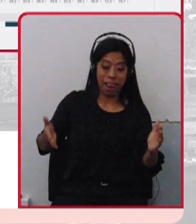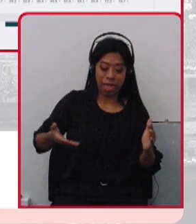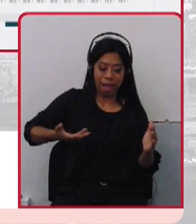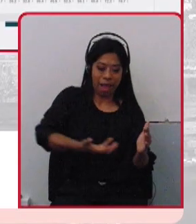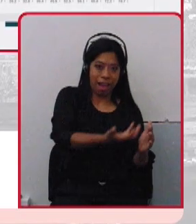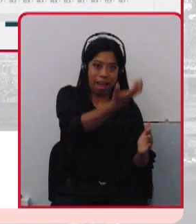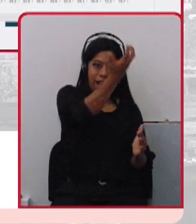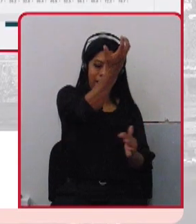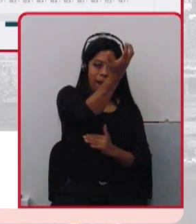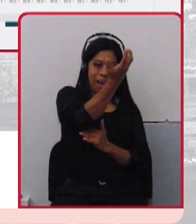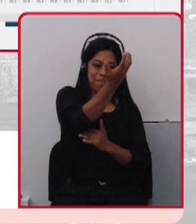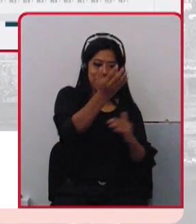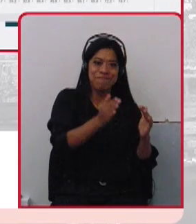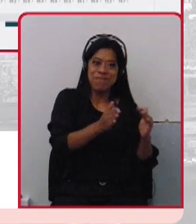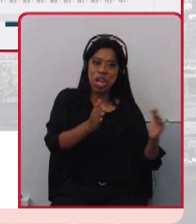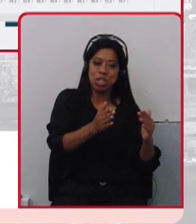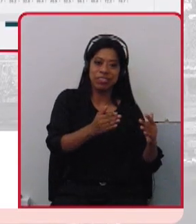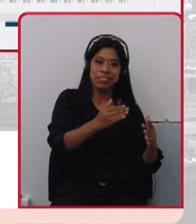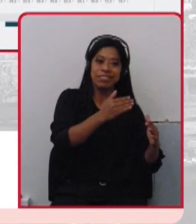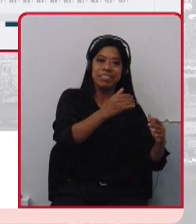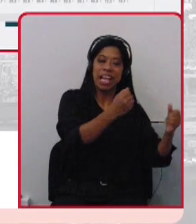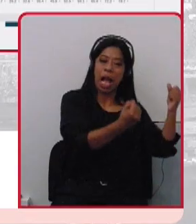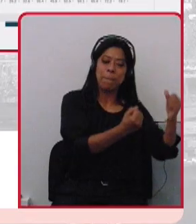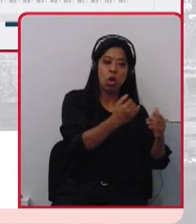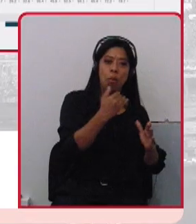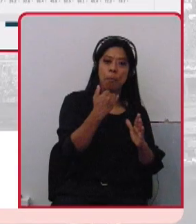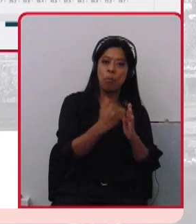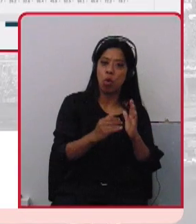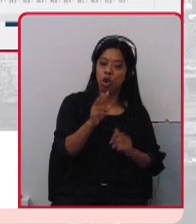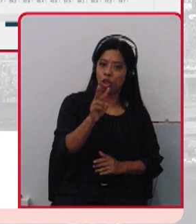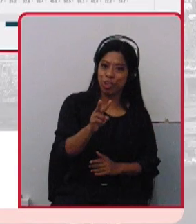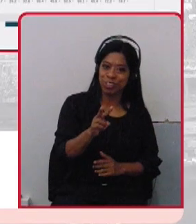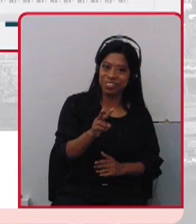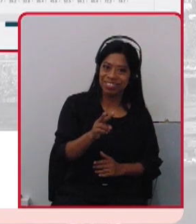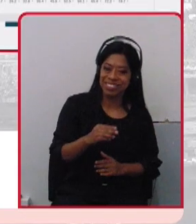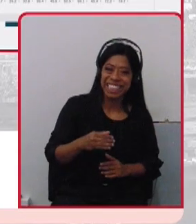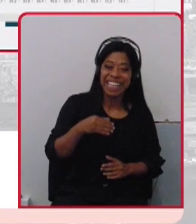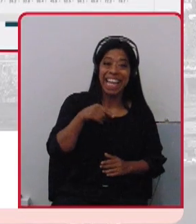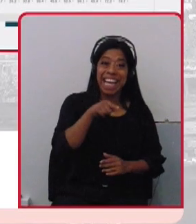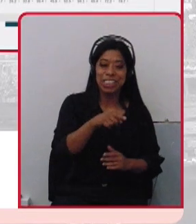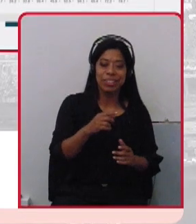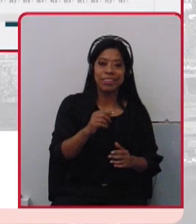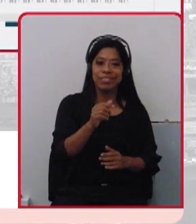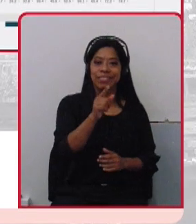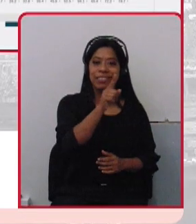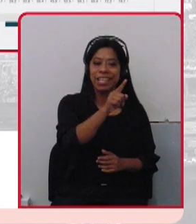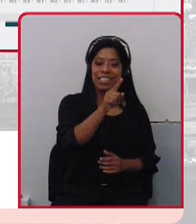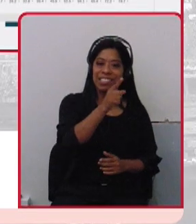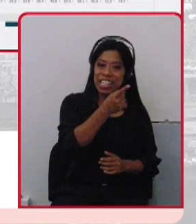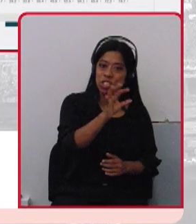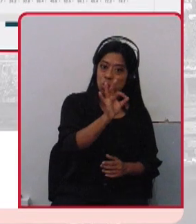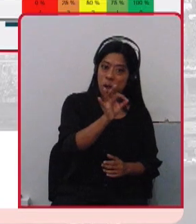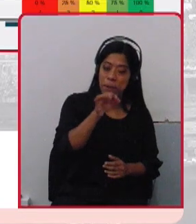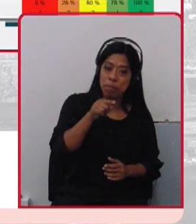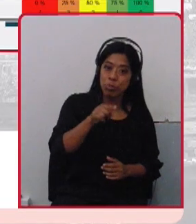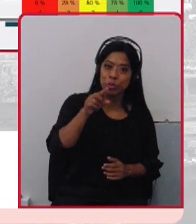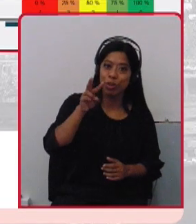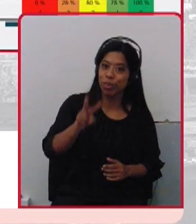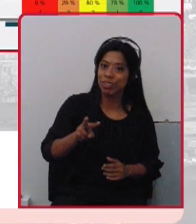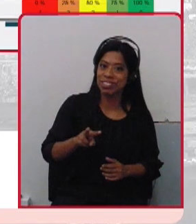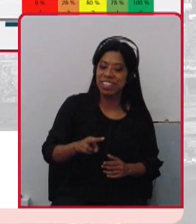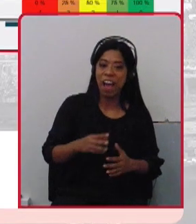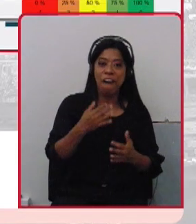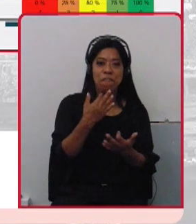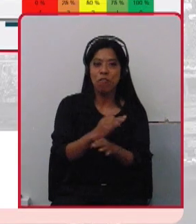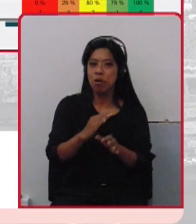menos el ancho del camión partido en 2. Ahí tenemos unos valores donde yo tendría un resultado de 19.2. Luego que establecí la